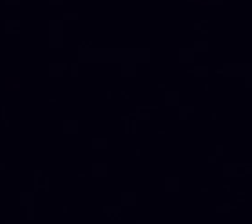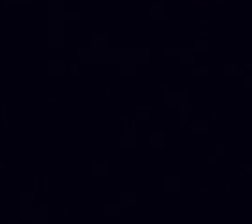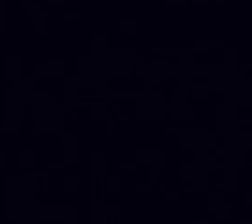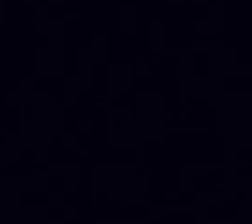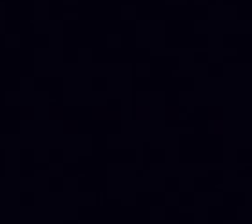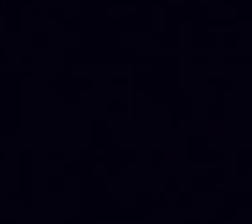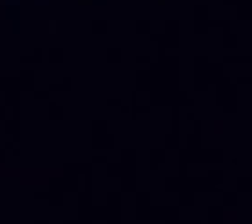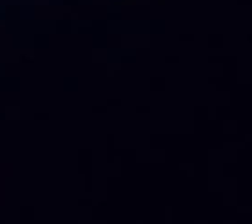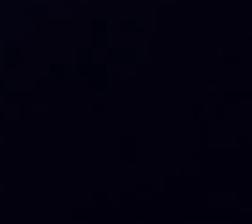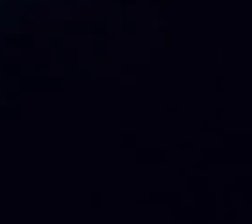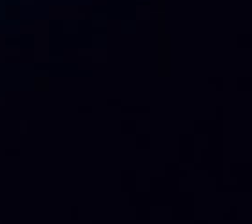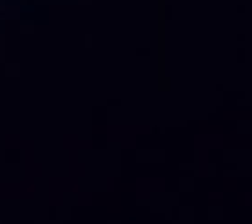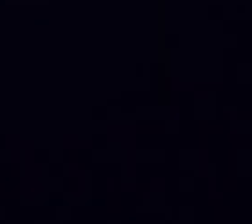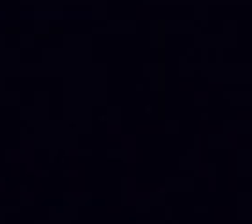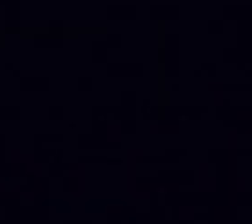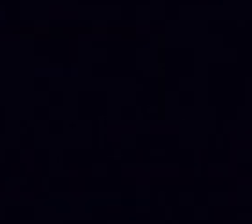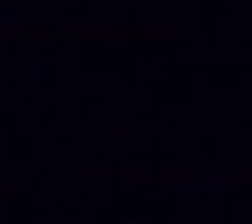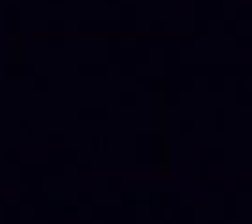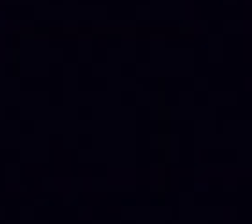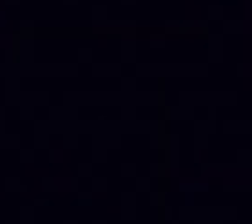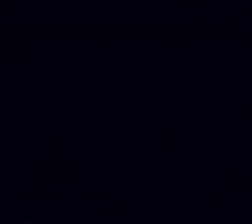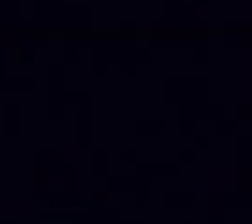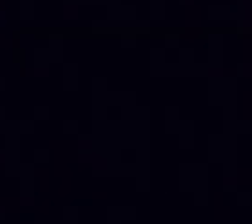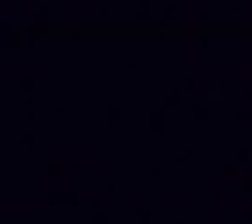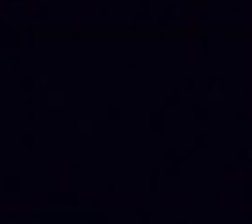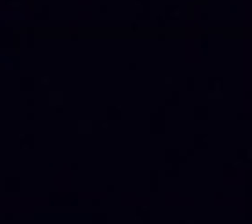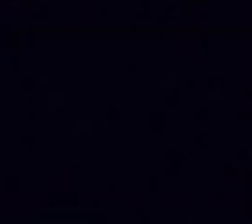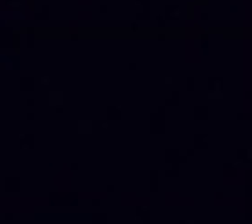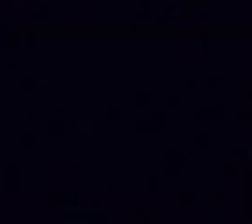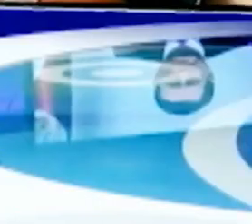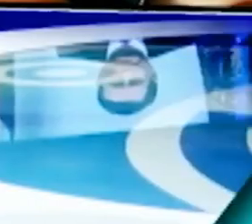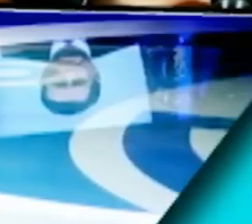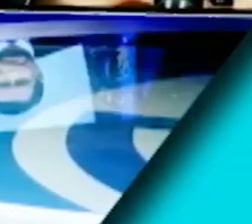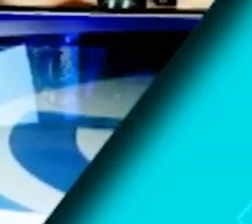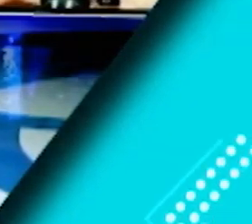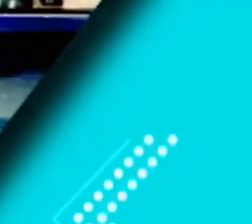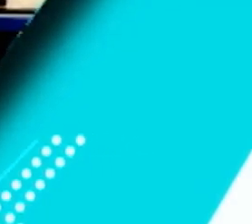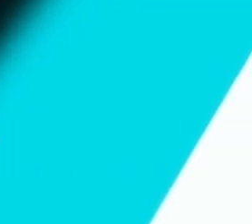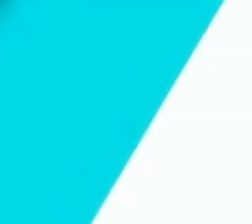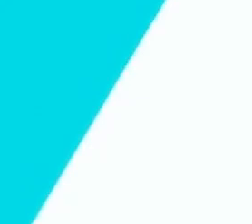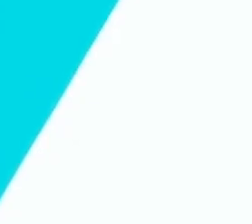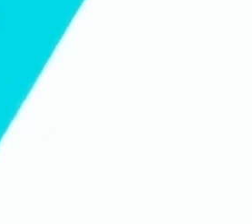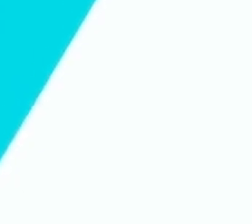En 13, Costa Rica Televisión.